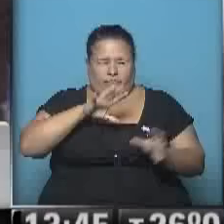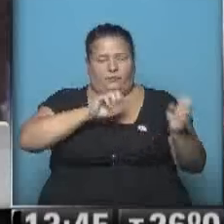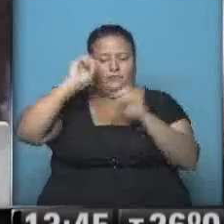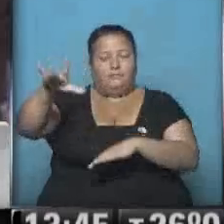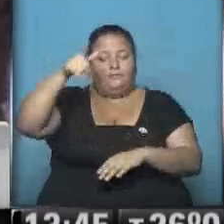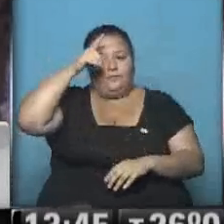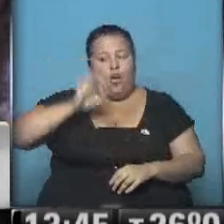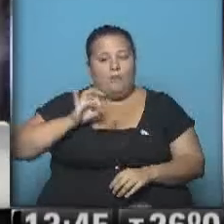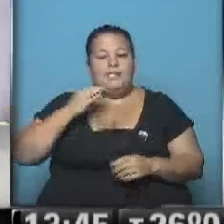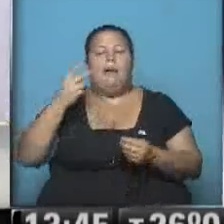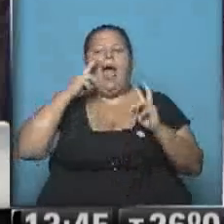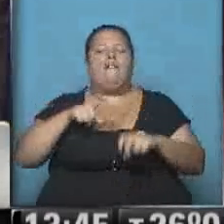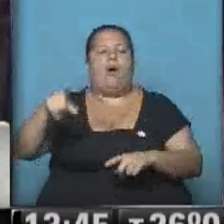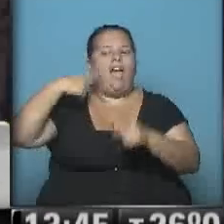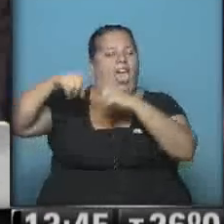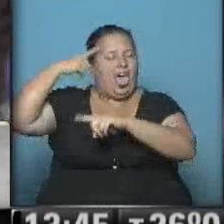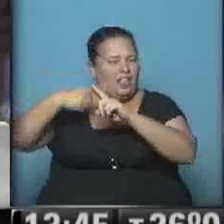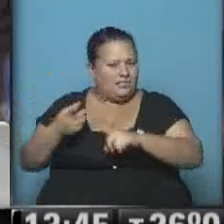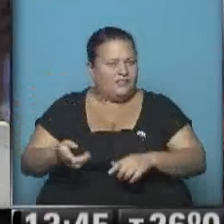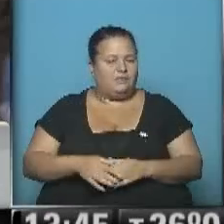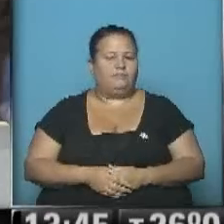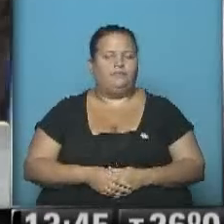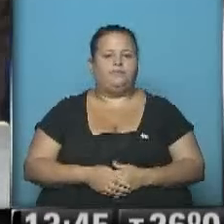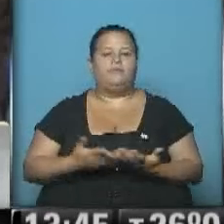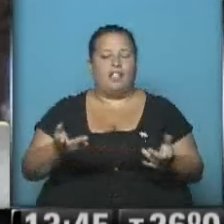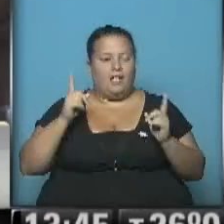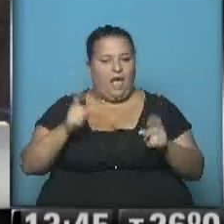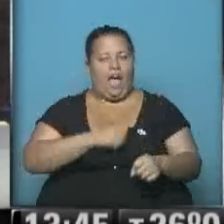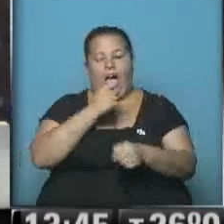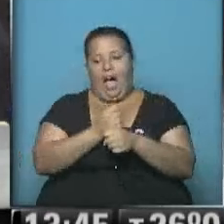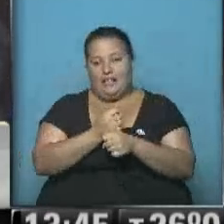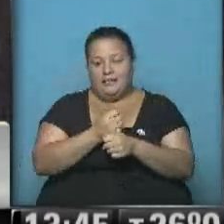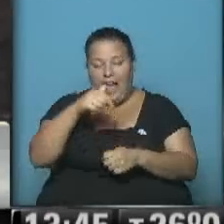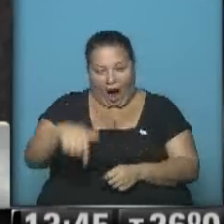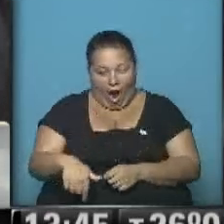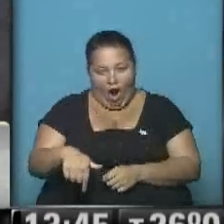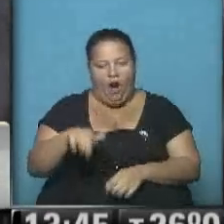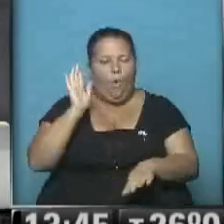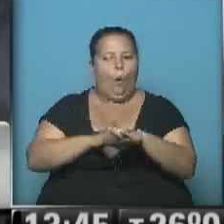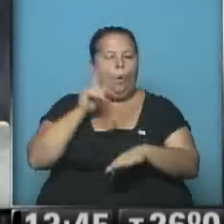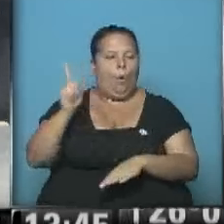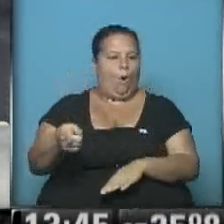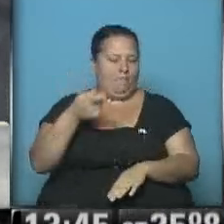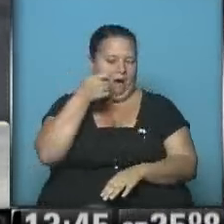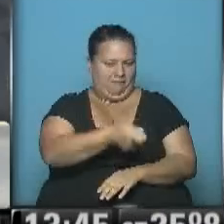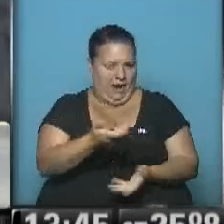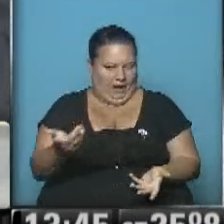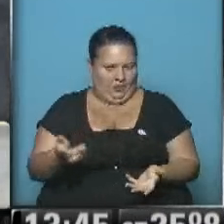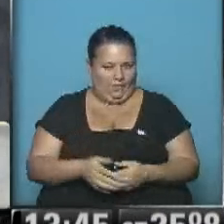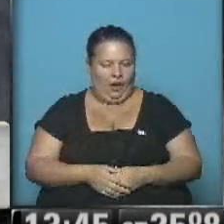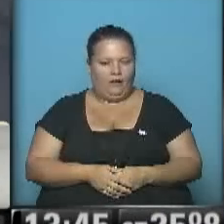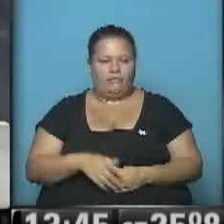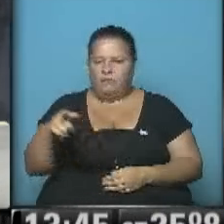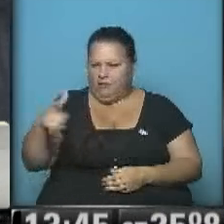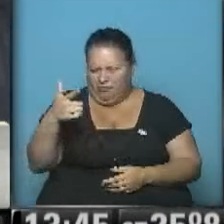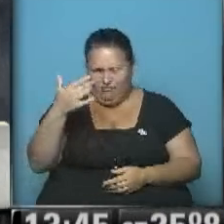la comisaría por averiguación de antecedentes y hasta el día de hoy está acusado de ese crimen.